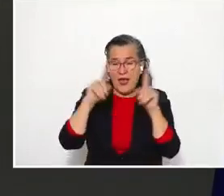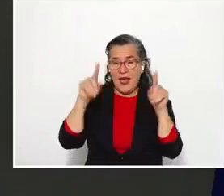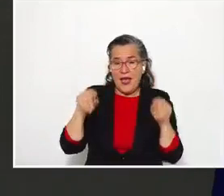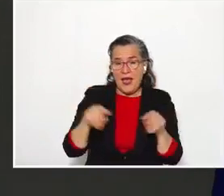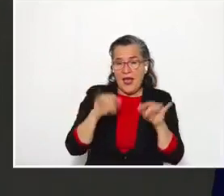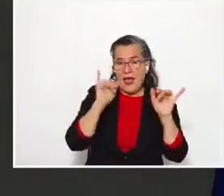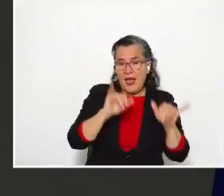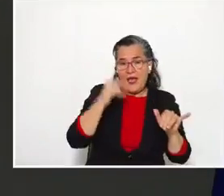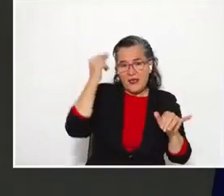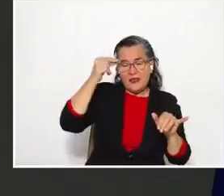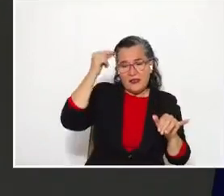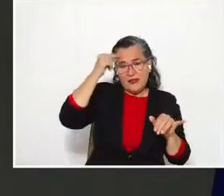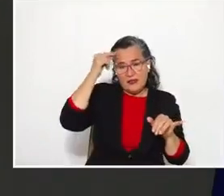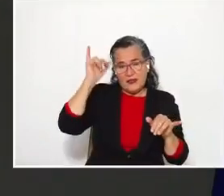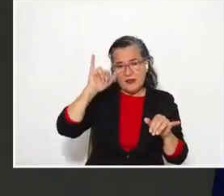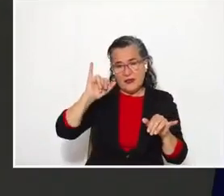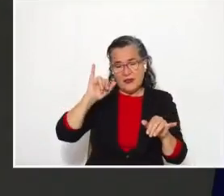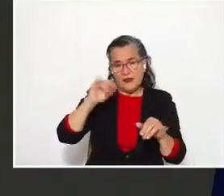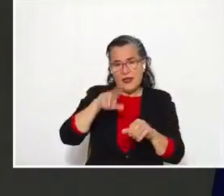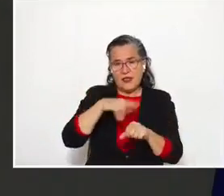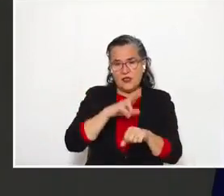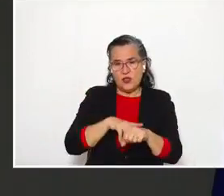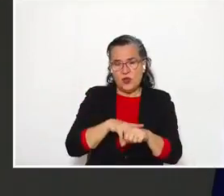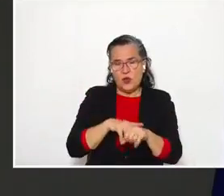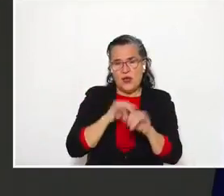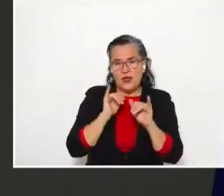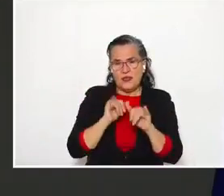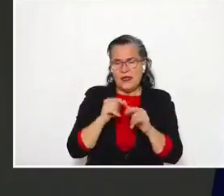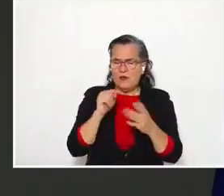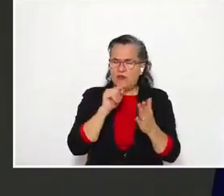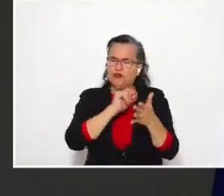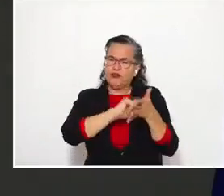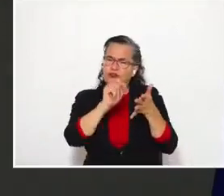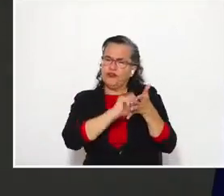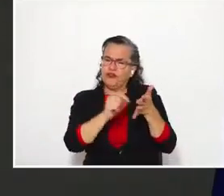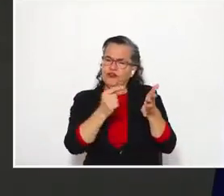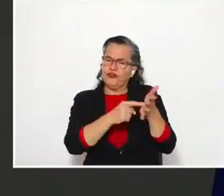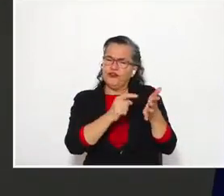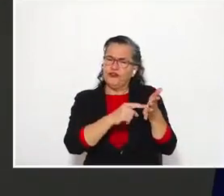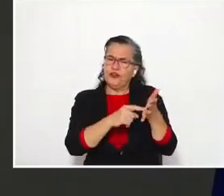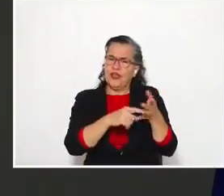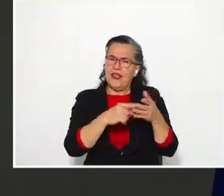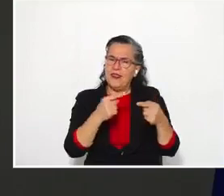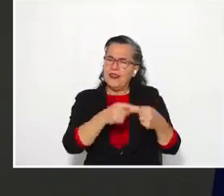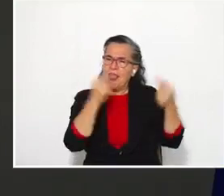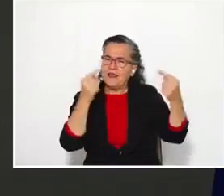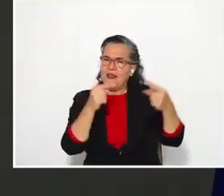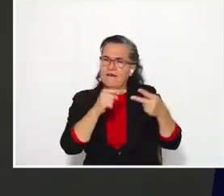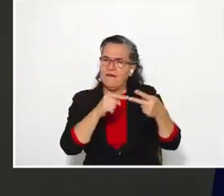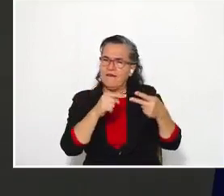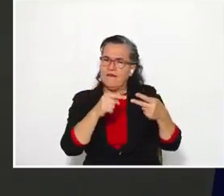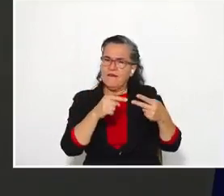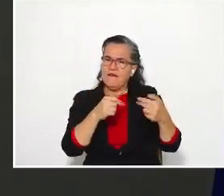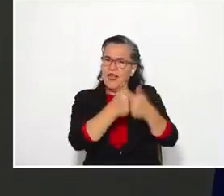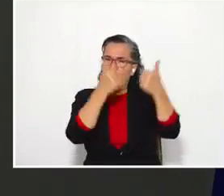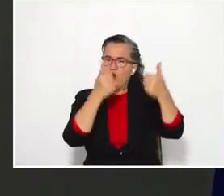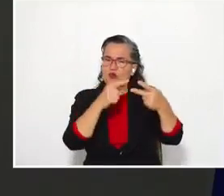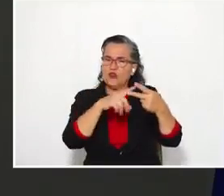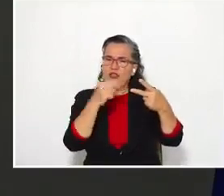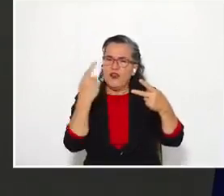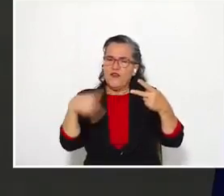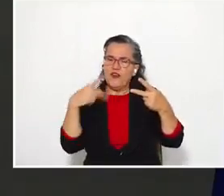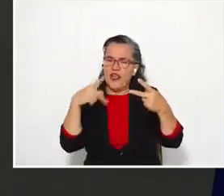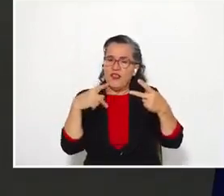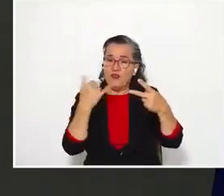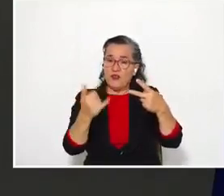la educación superior, señala algunos de los desafíos y riesgos actuales en el sistema de